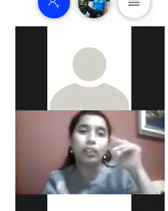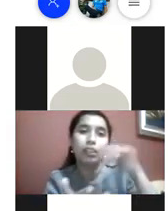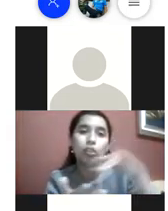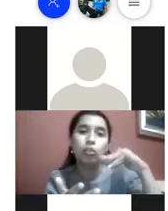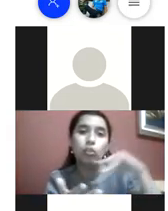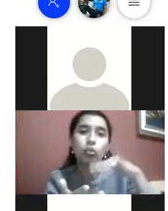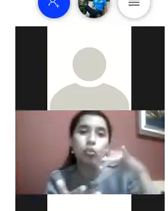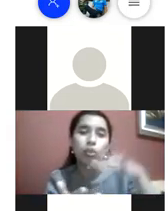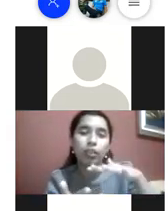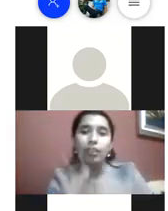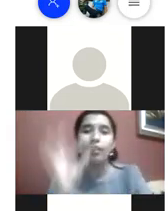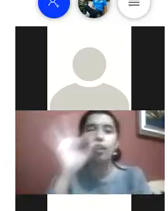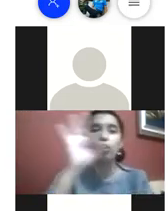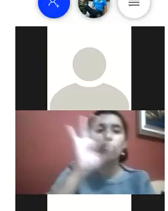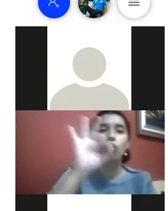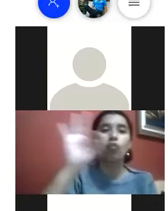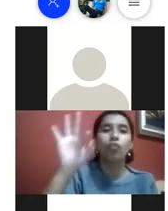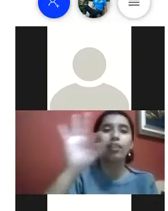del 99%.